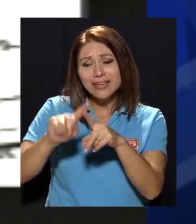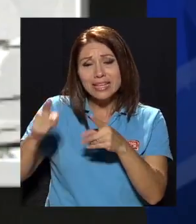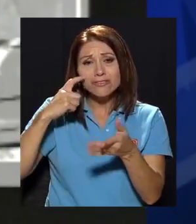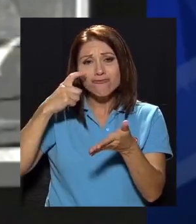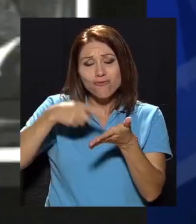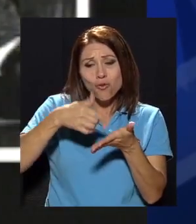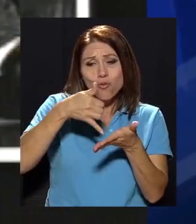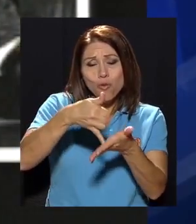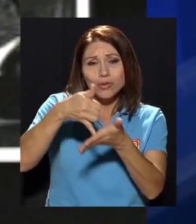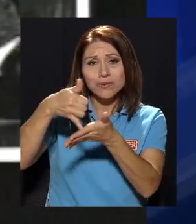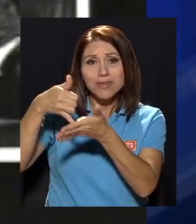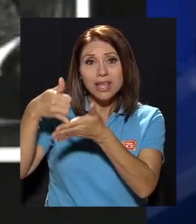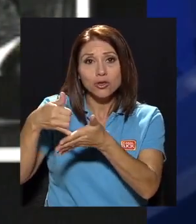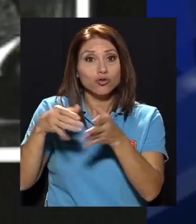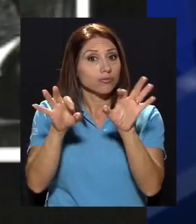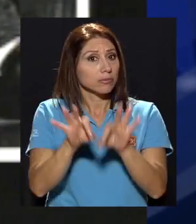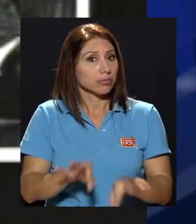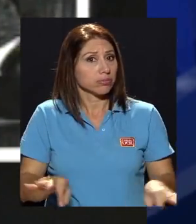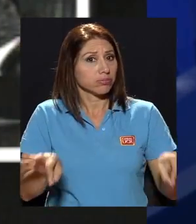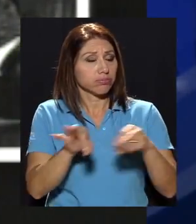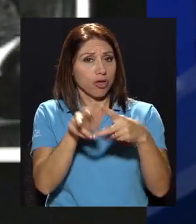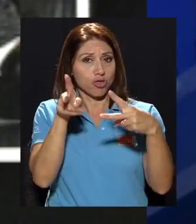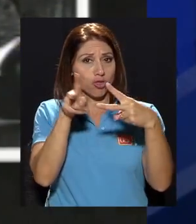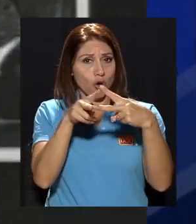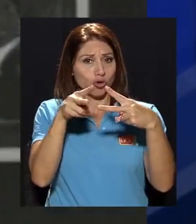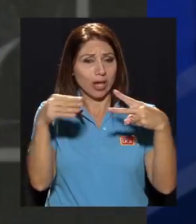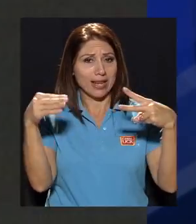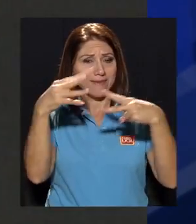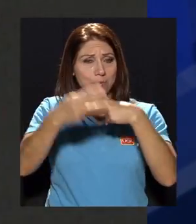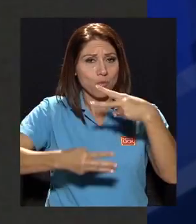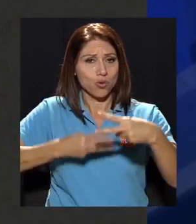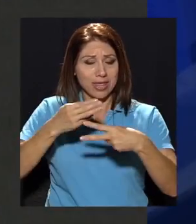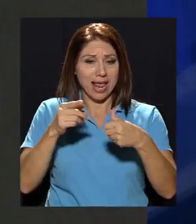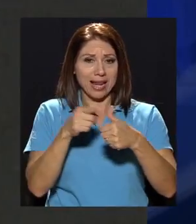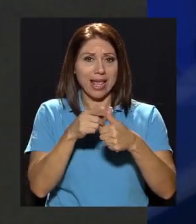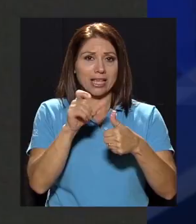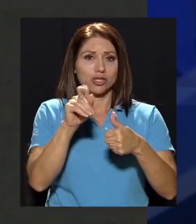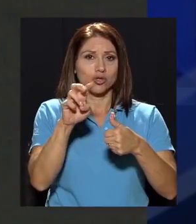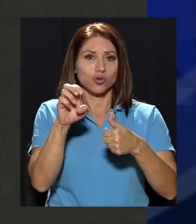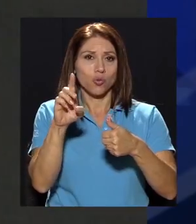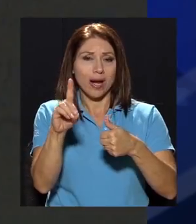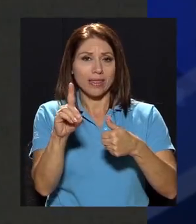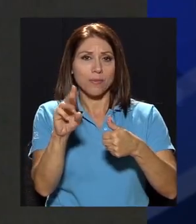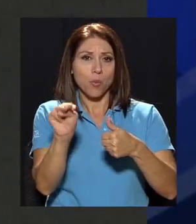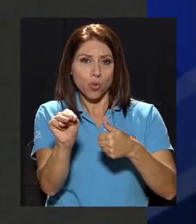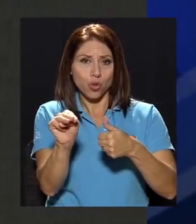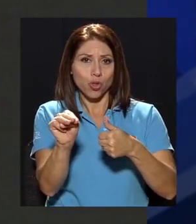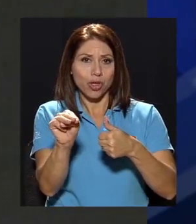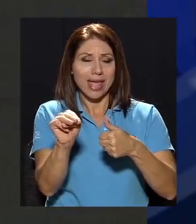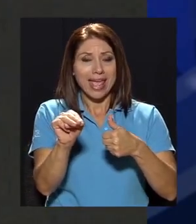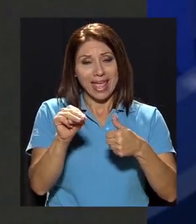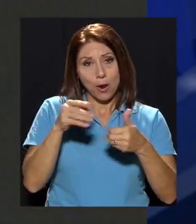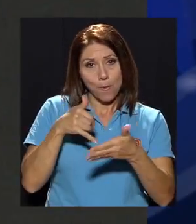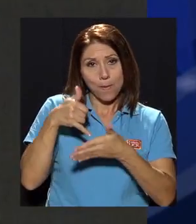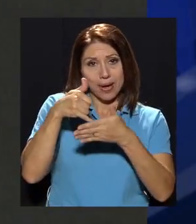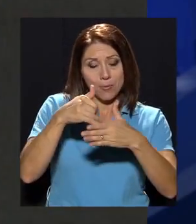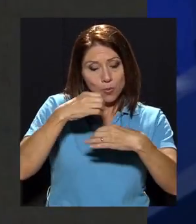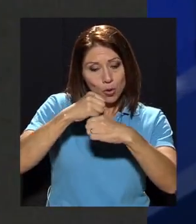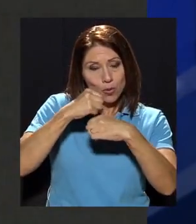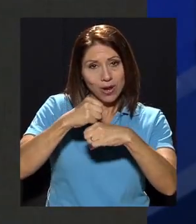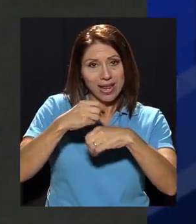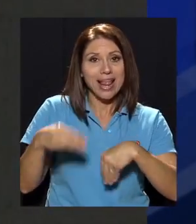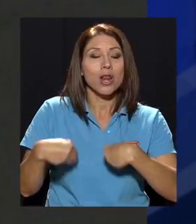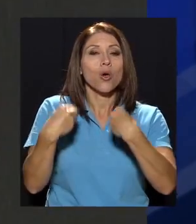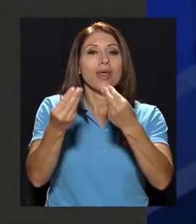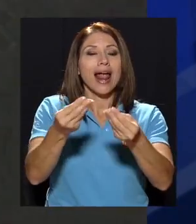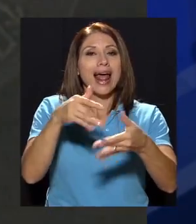distinciones, destacan 2 premios mundiales. El Stuart Mood en microbiología, otorgado por la Academia Mundial